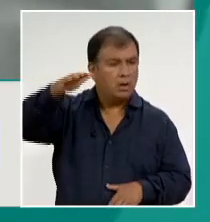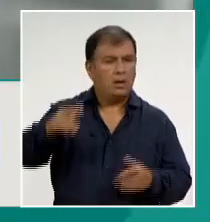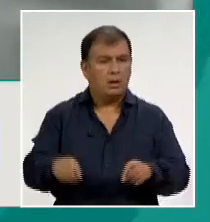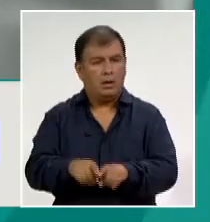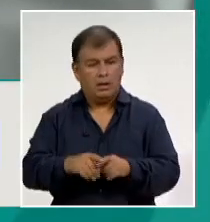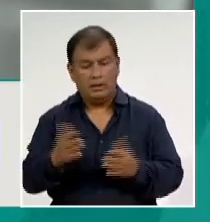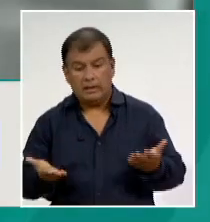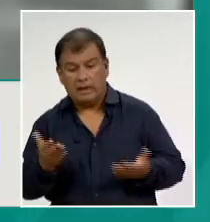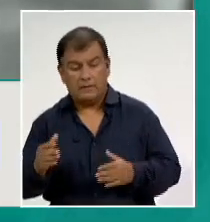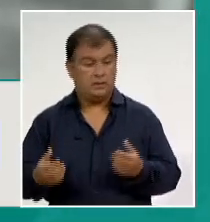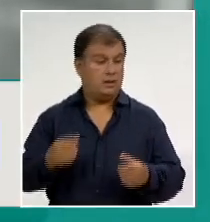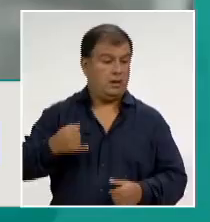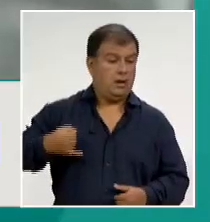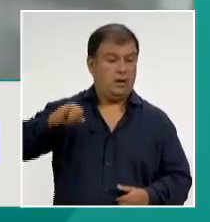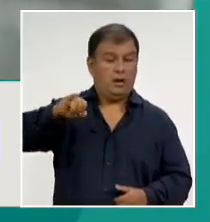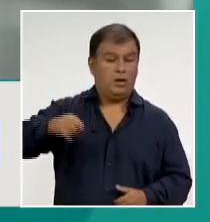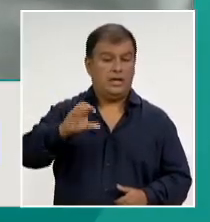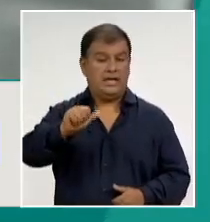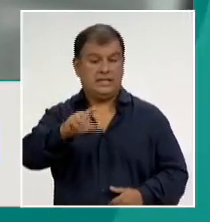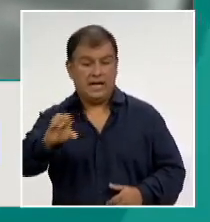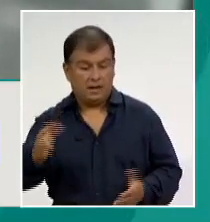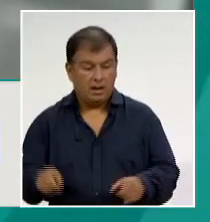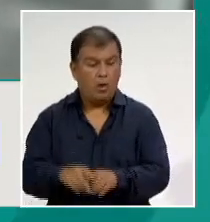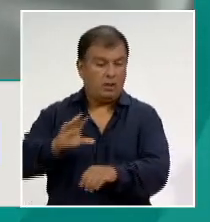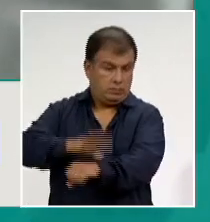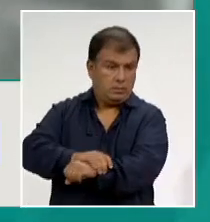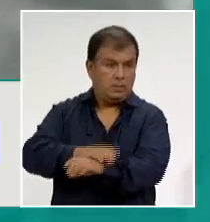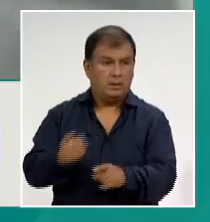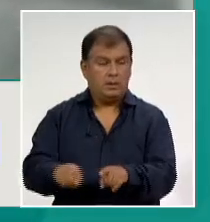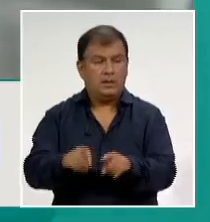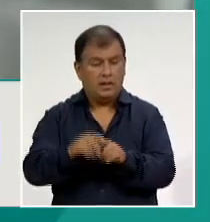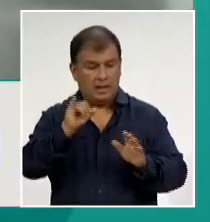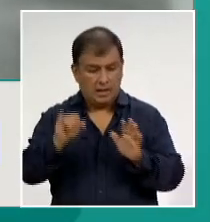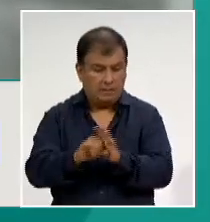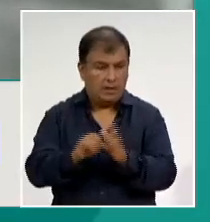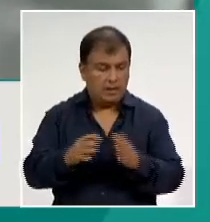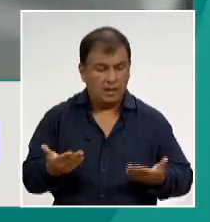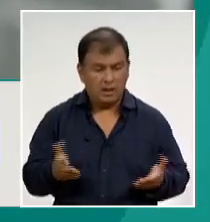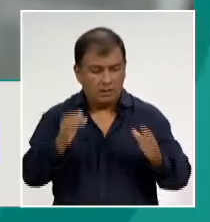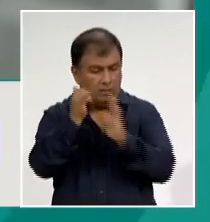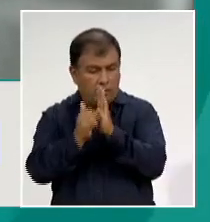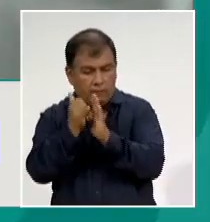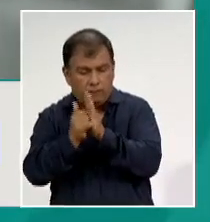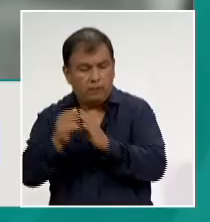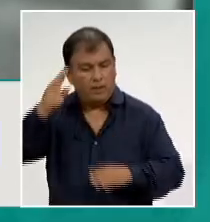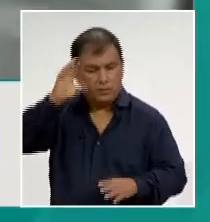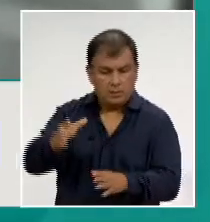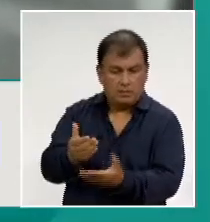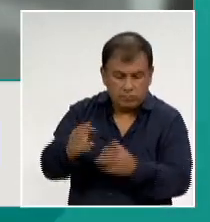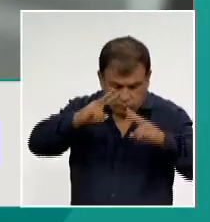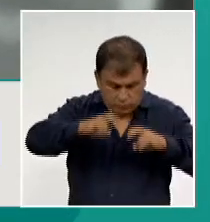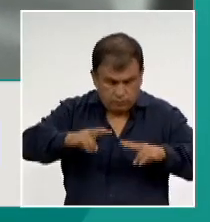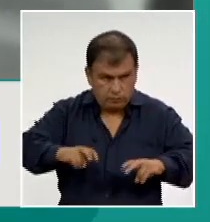que podría ser el joven Jack Mifflin, ahora detenido. Estas imágenes han sido recogidas por la policía también para que